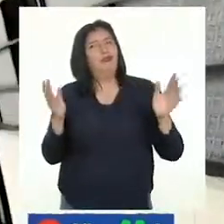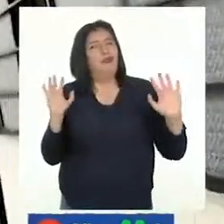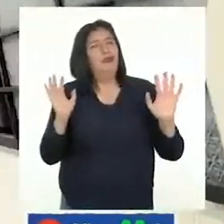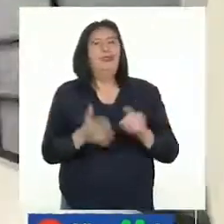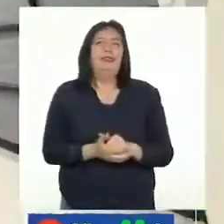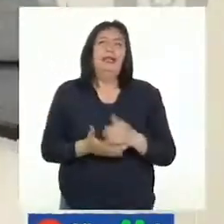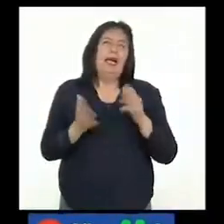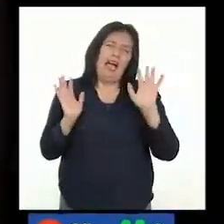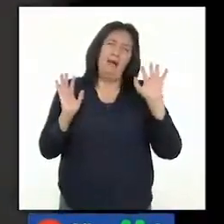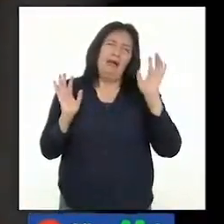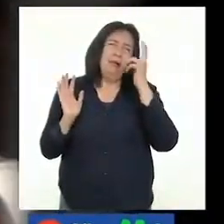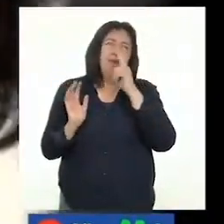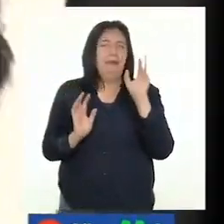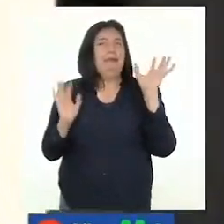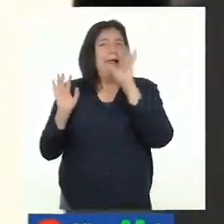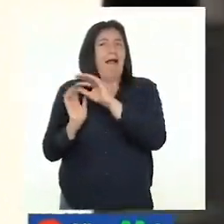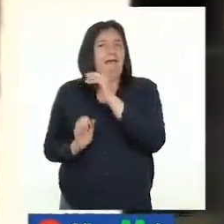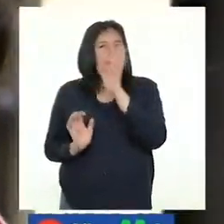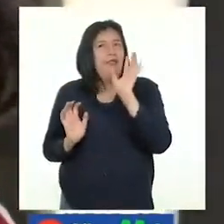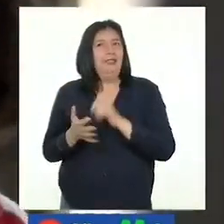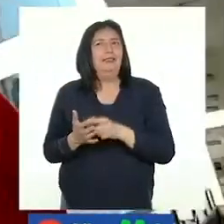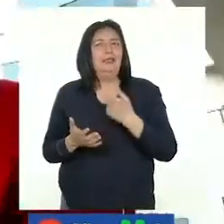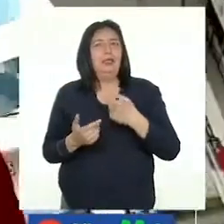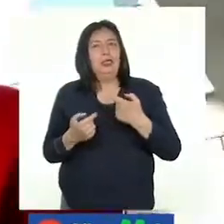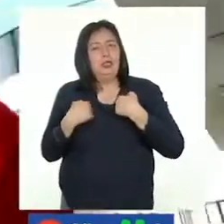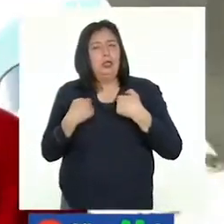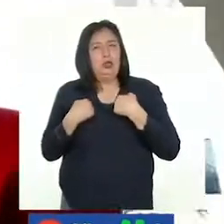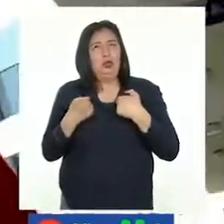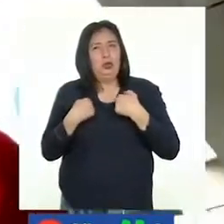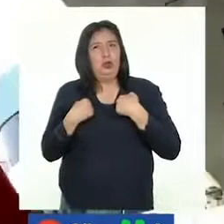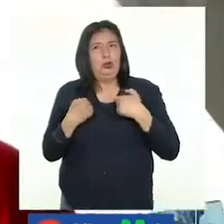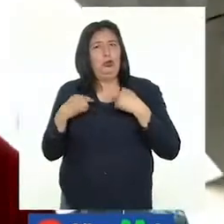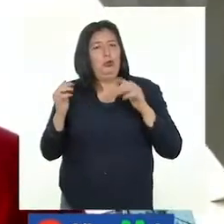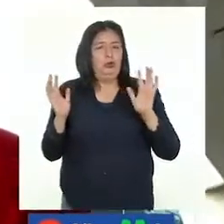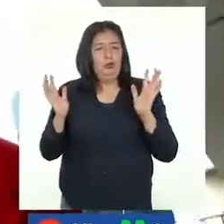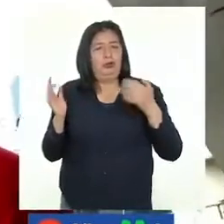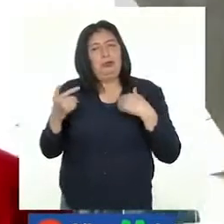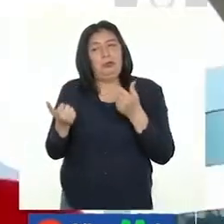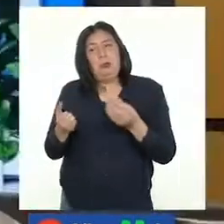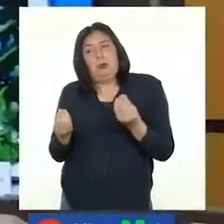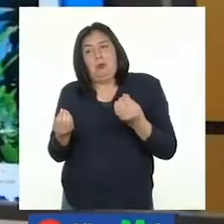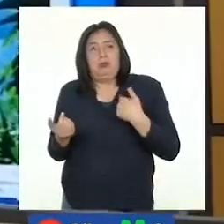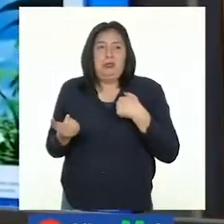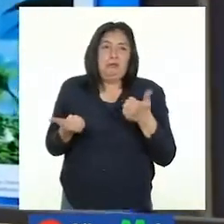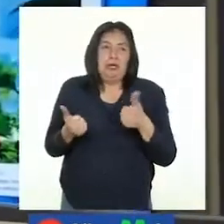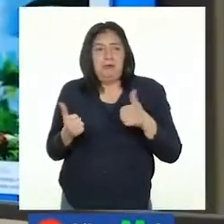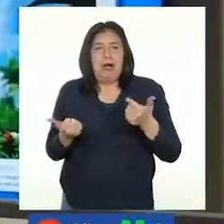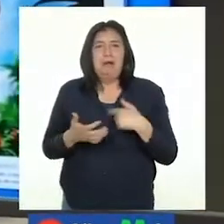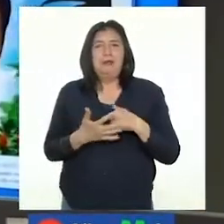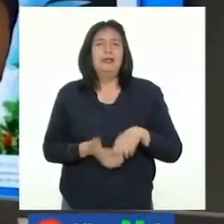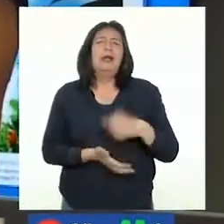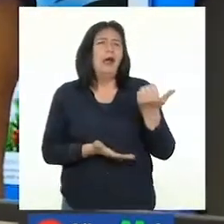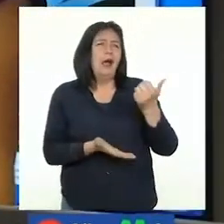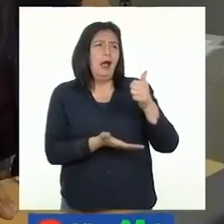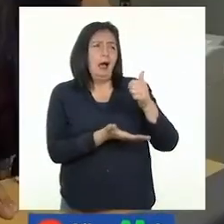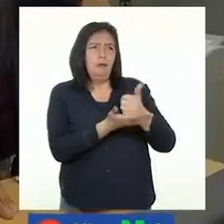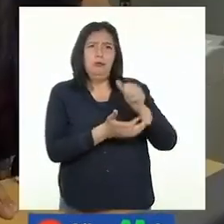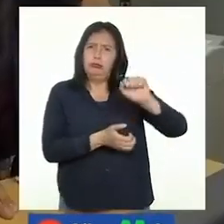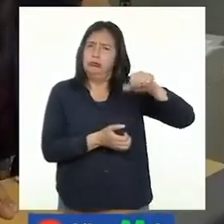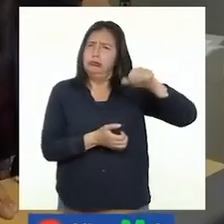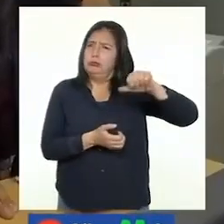cosas. A ver, vamos a ver que sería yo también me voy a ver cómo lo hice. Apurímac sí lo tiene